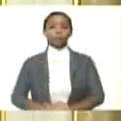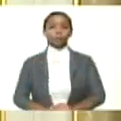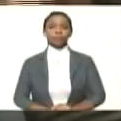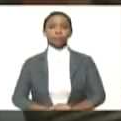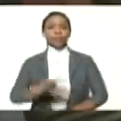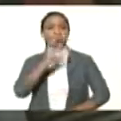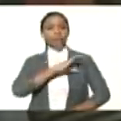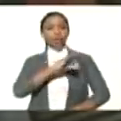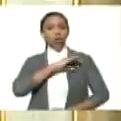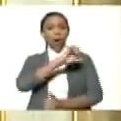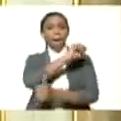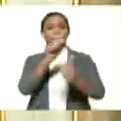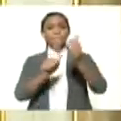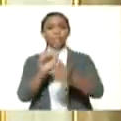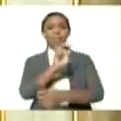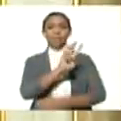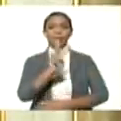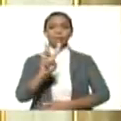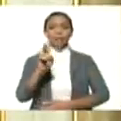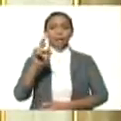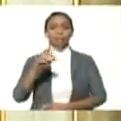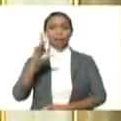señora vicepresidenta,